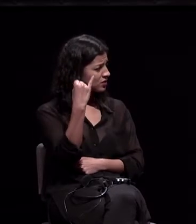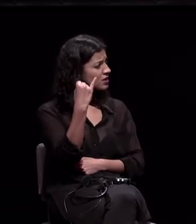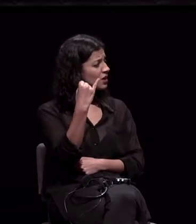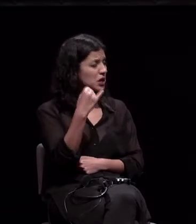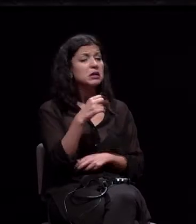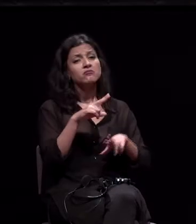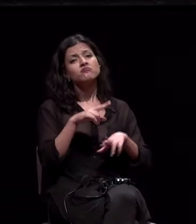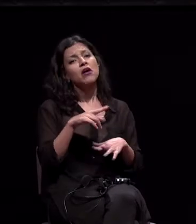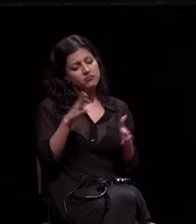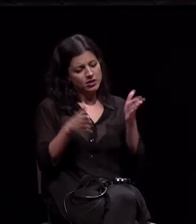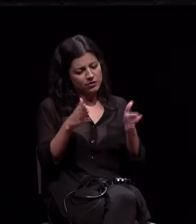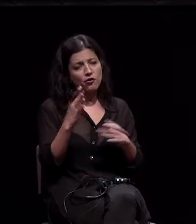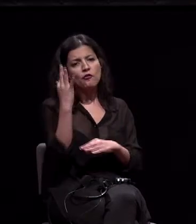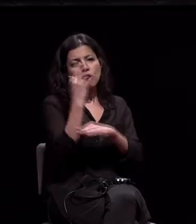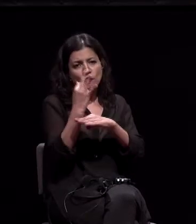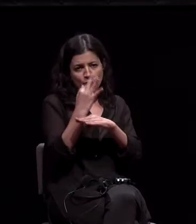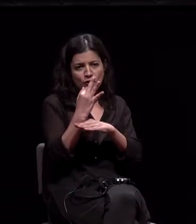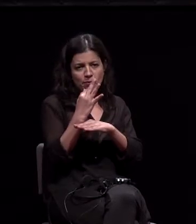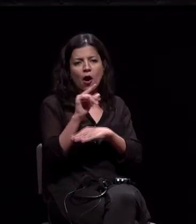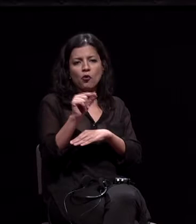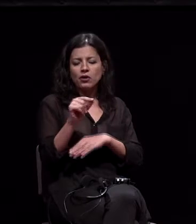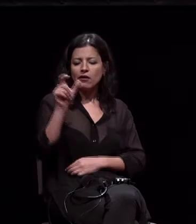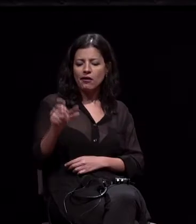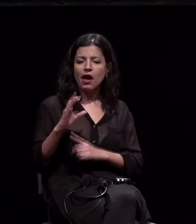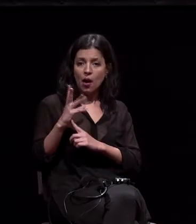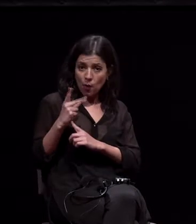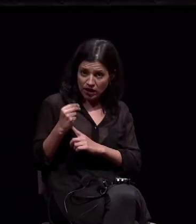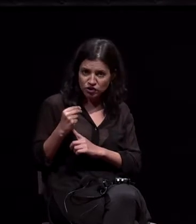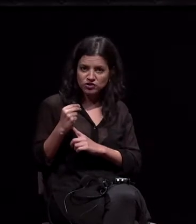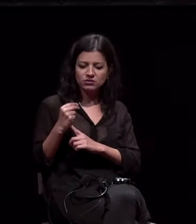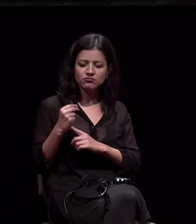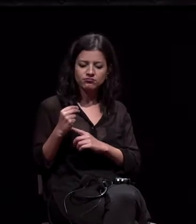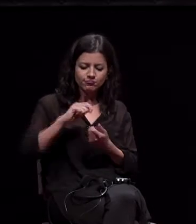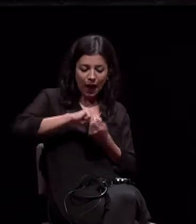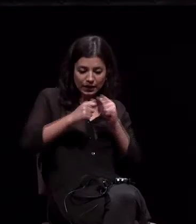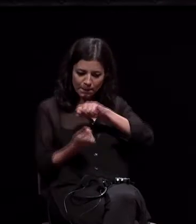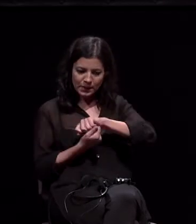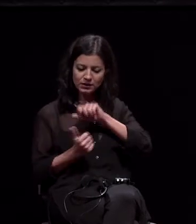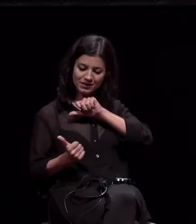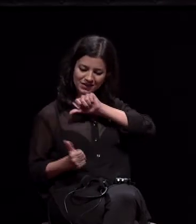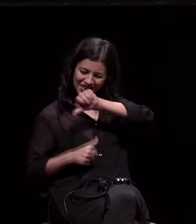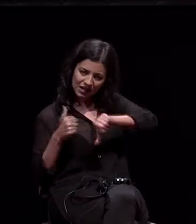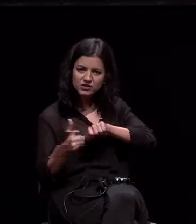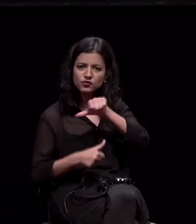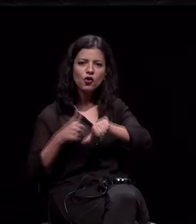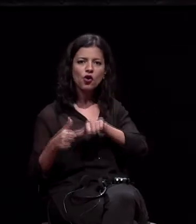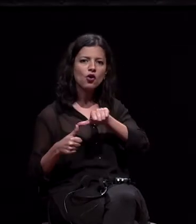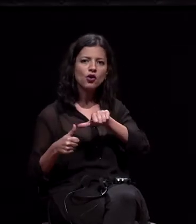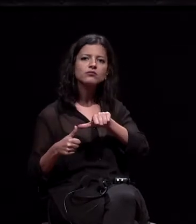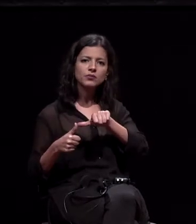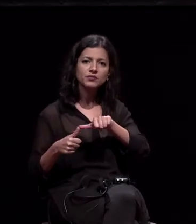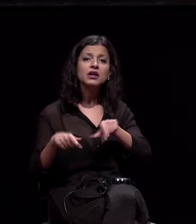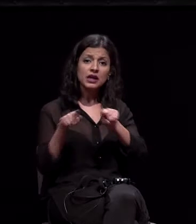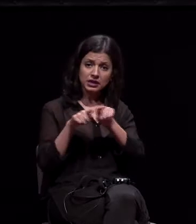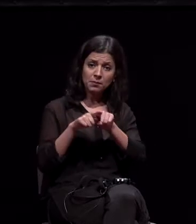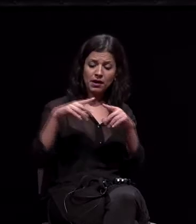nivel formal de estos artistas que transforman su práctica porque desaprenden ese canon occidental